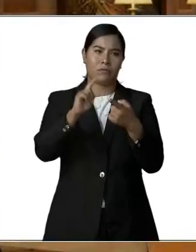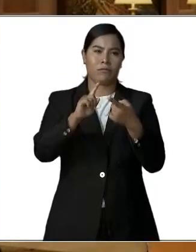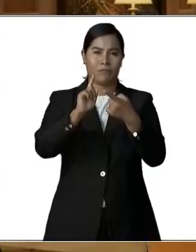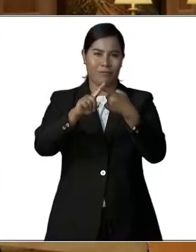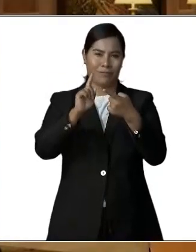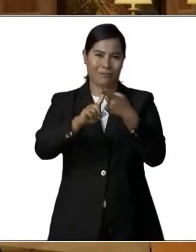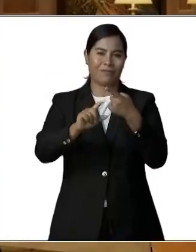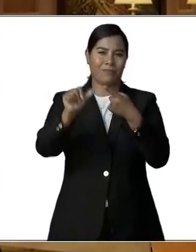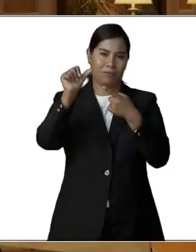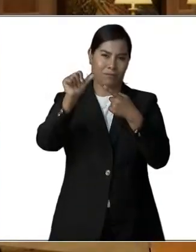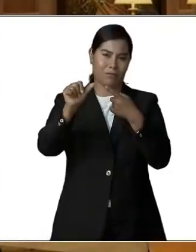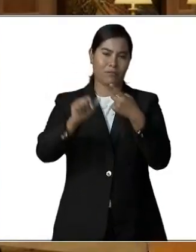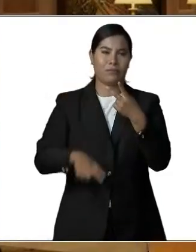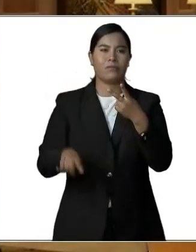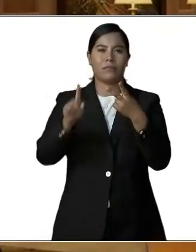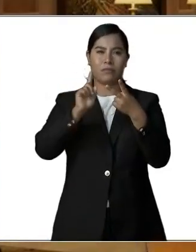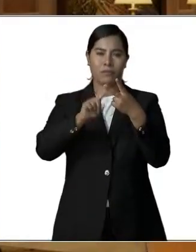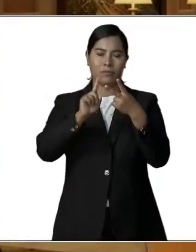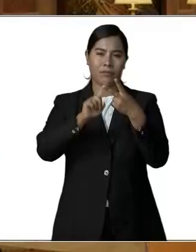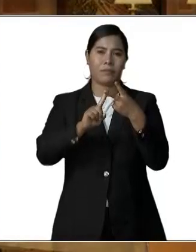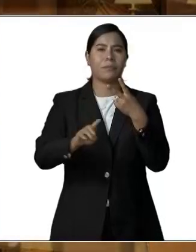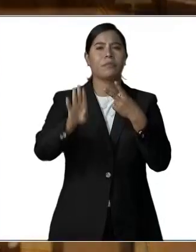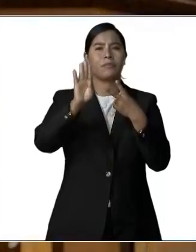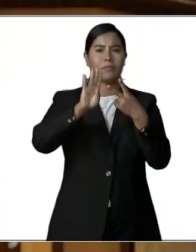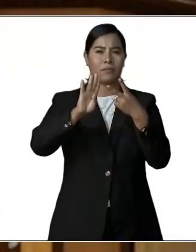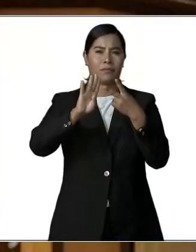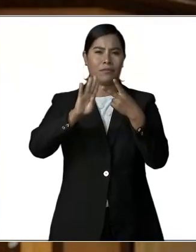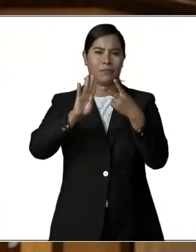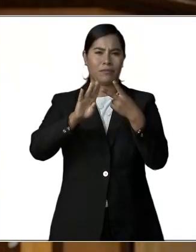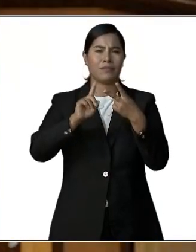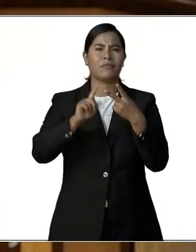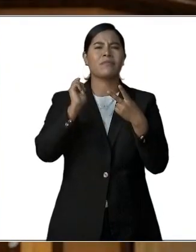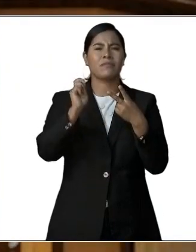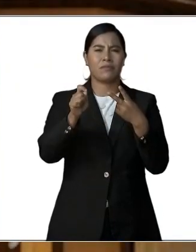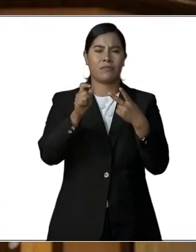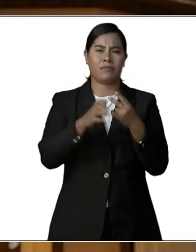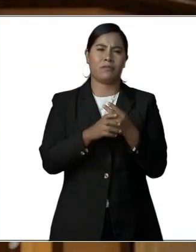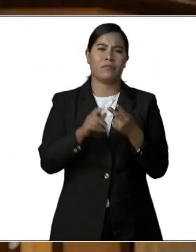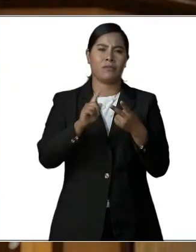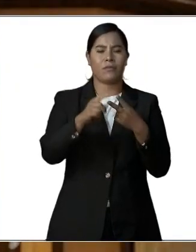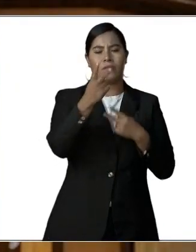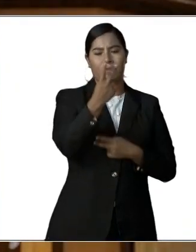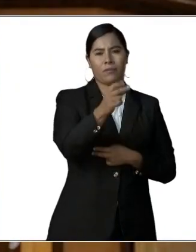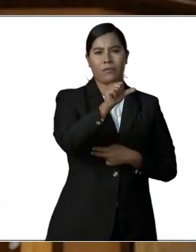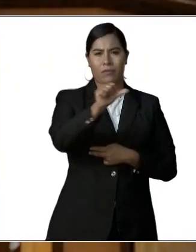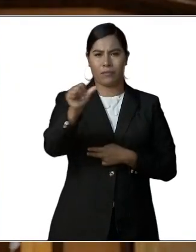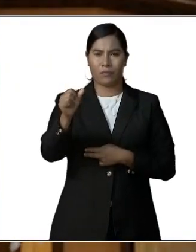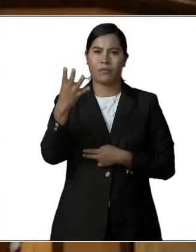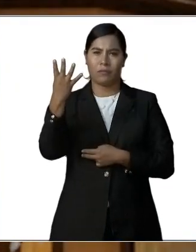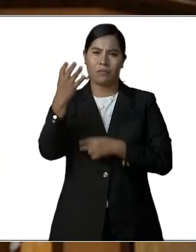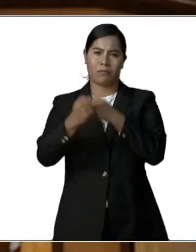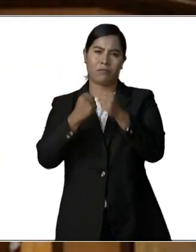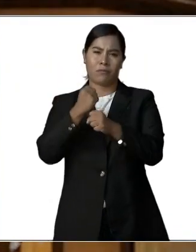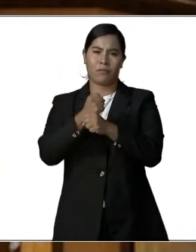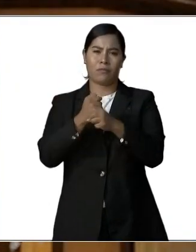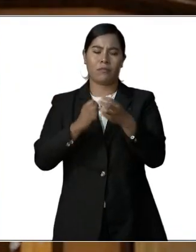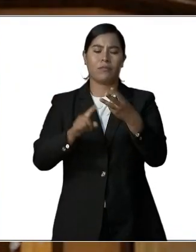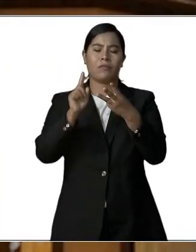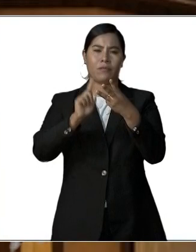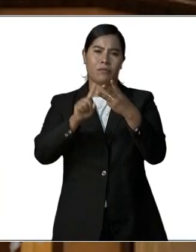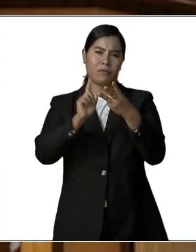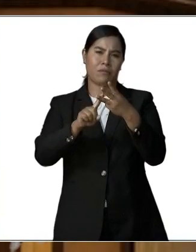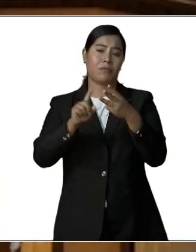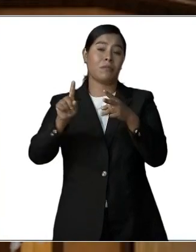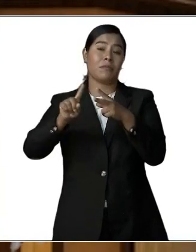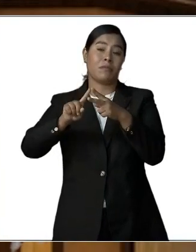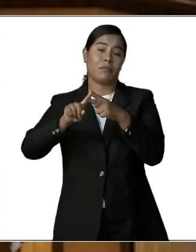Si se siente capaz. Me siento capaz. Categoría B intermedia para las integradas de 2 a 4 años y categoría C, que son